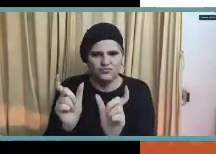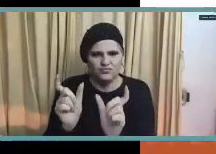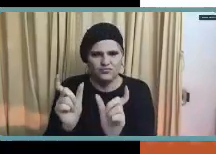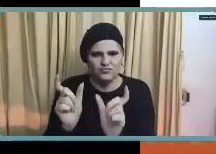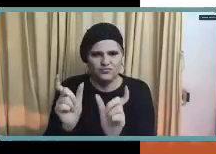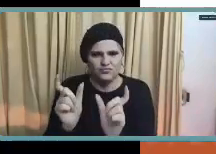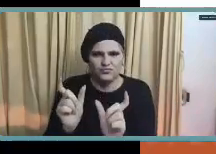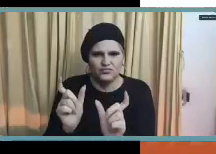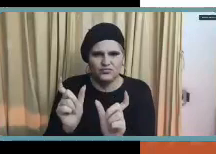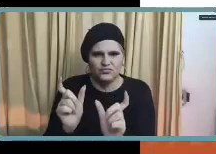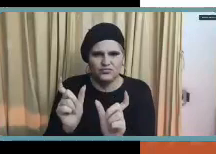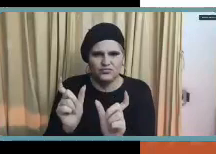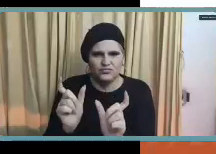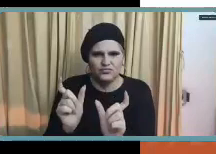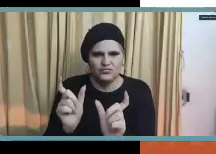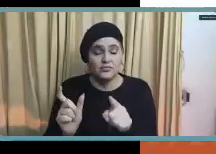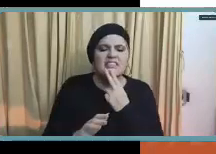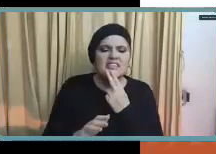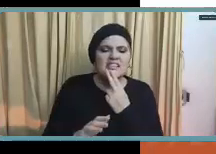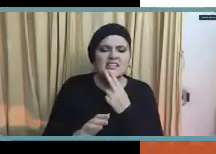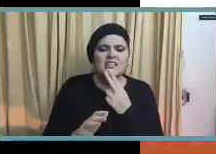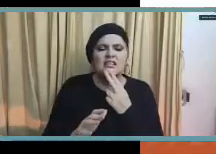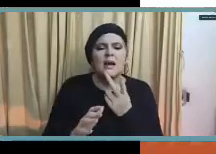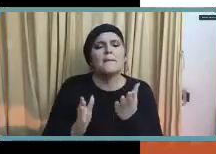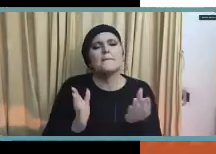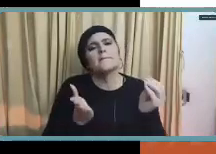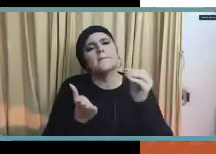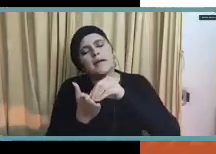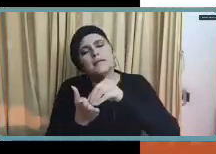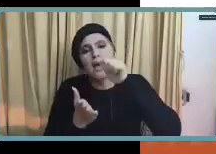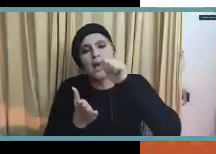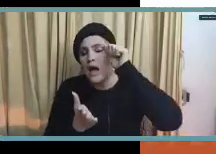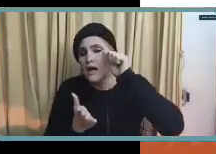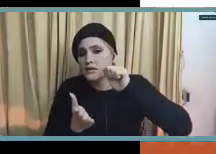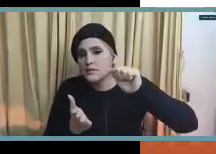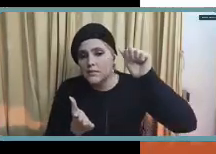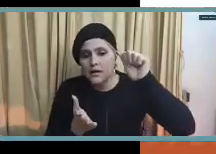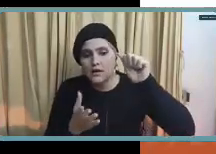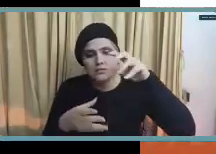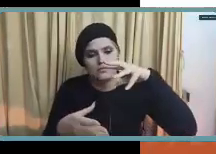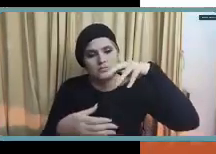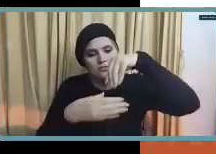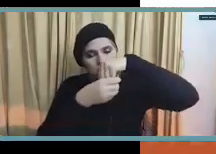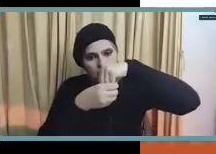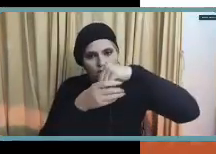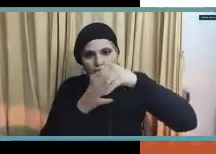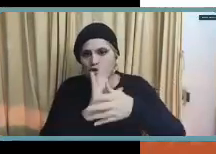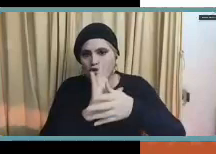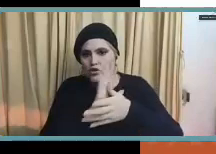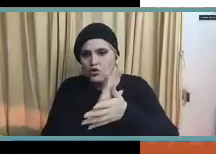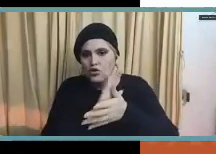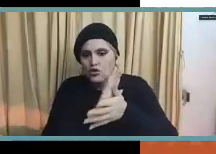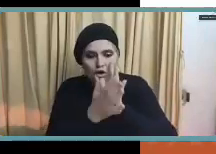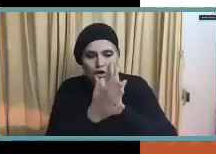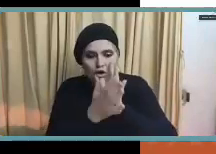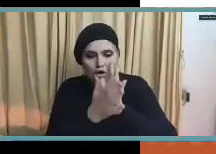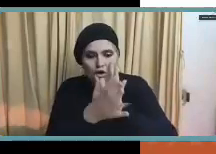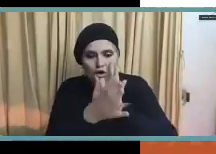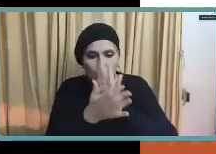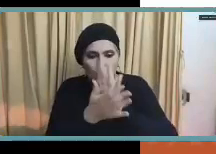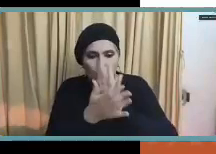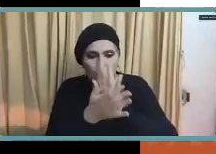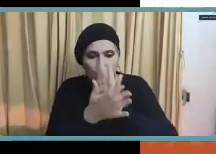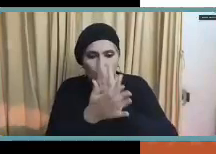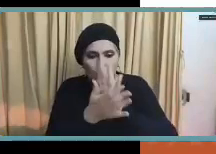incluyendo el trastorno de Asperger, se metieron todas estas condiciones dentro de un gran paraguas que es el trastorno